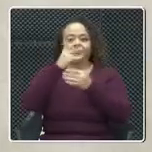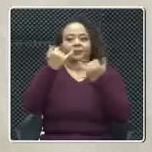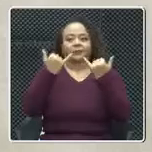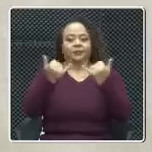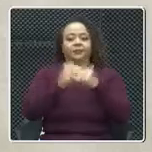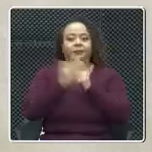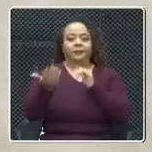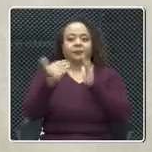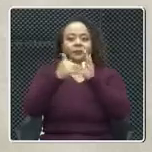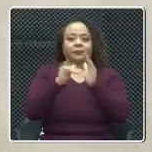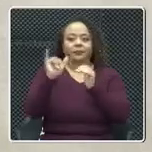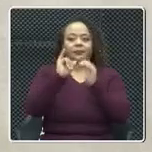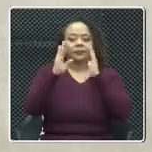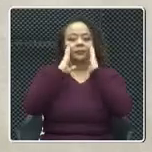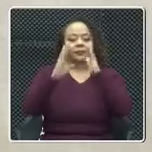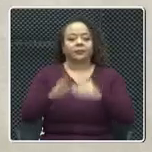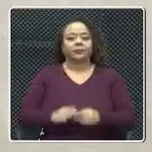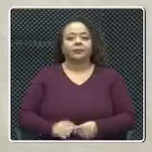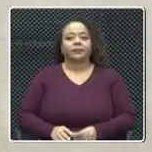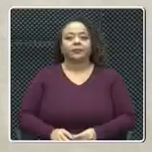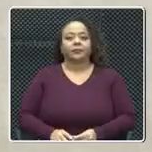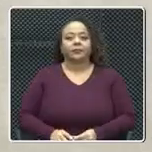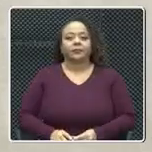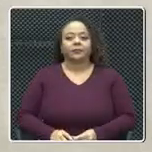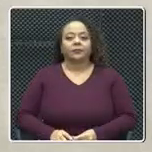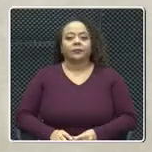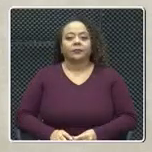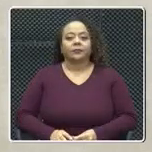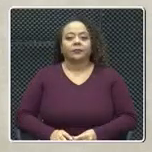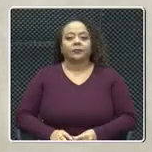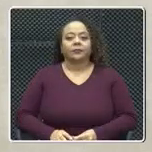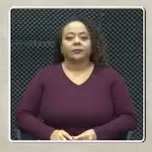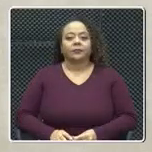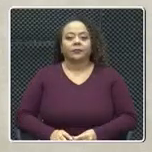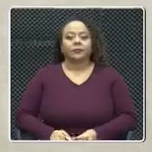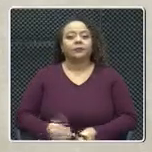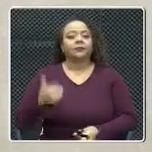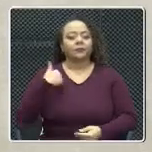ahora regreso como a la atención, sabemos que